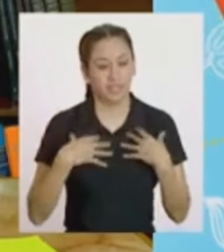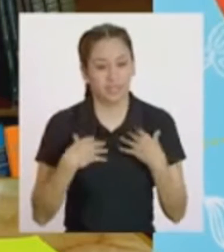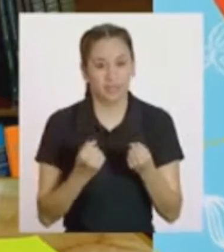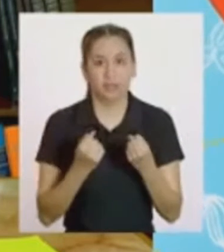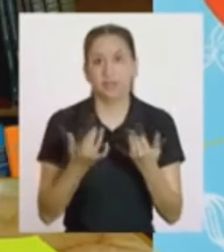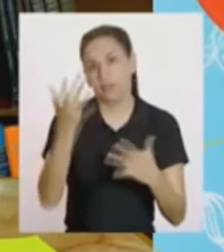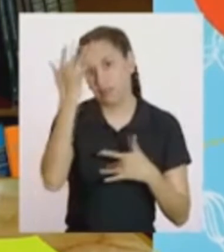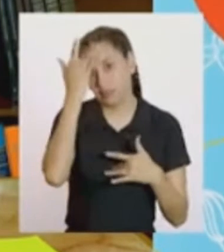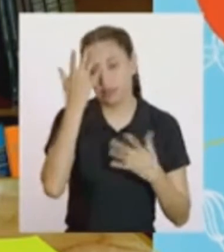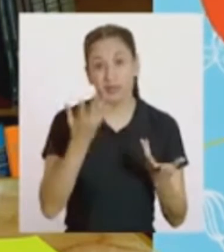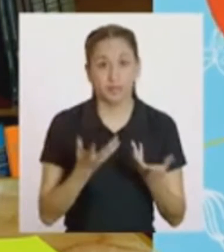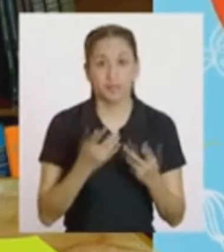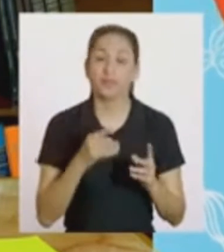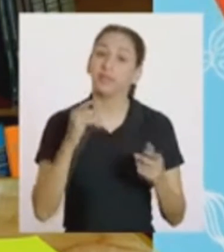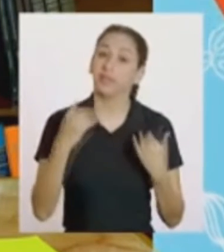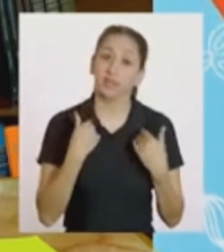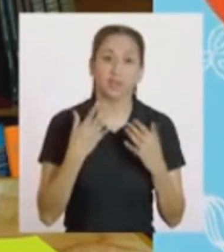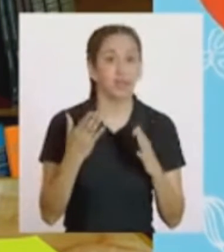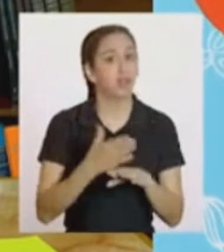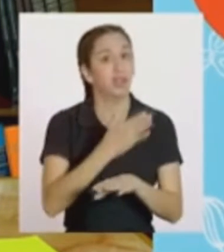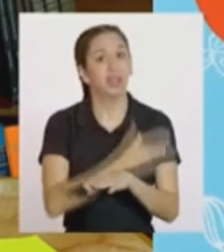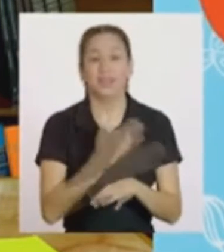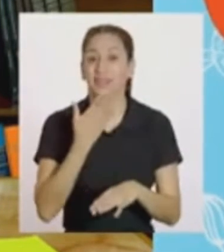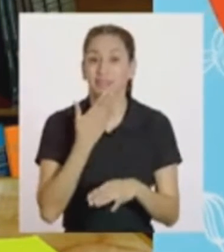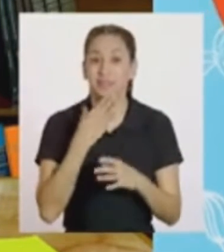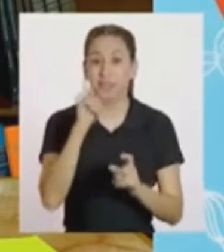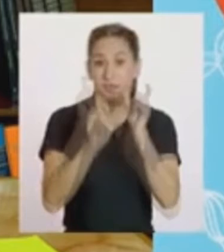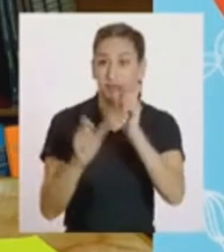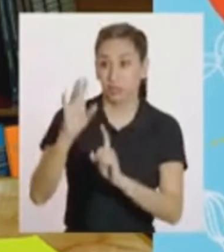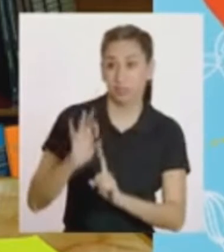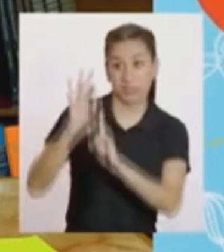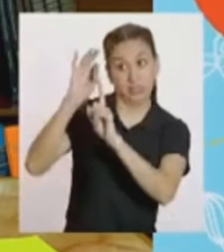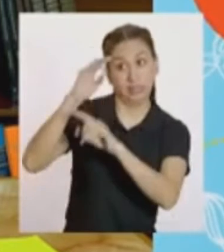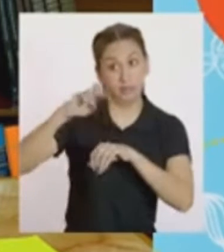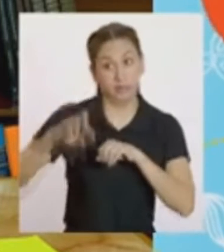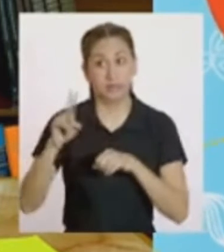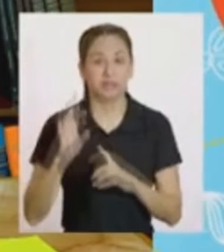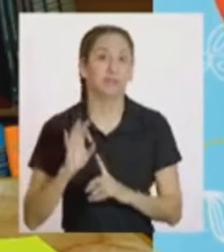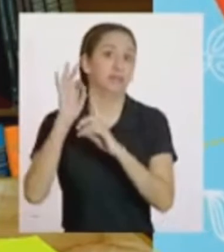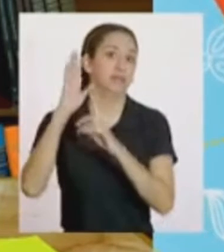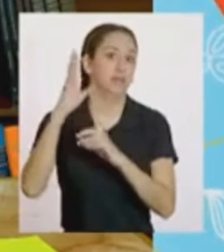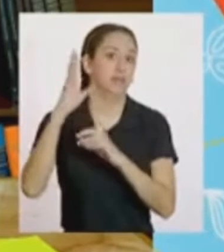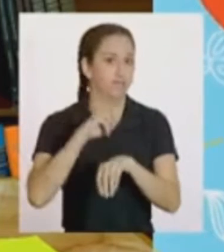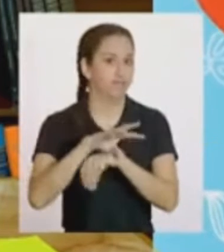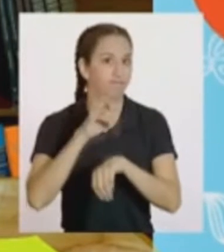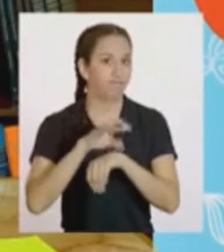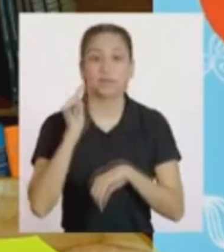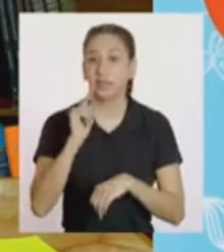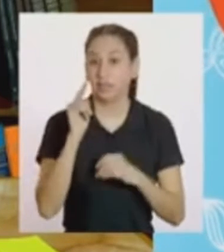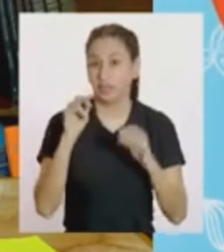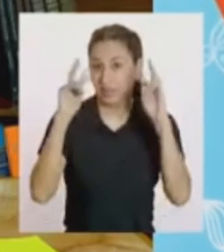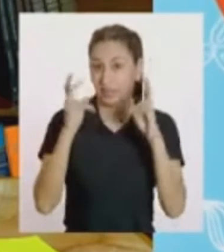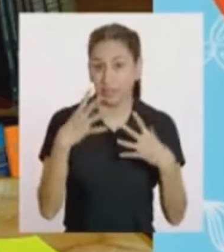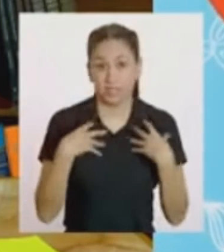lo opuesto a la enfermedad, y por lo cual debe de ser abordada por las y los especialistas de salud. Sin